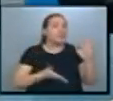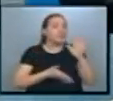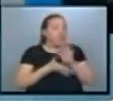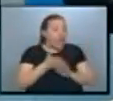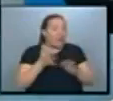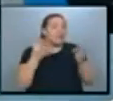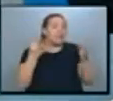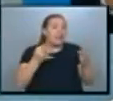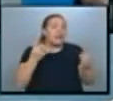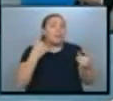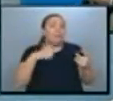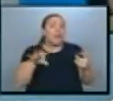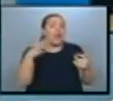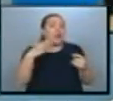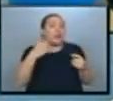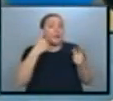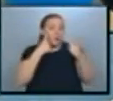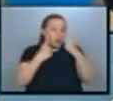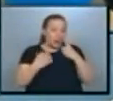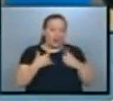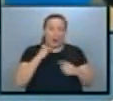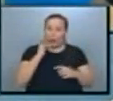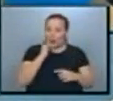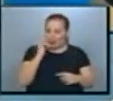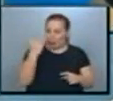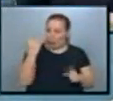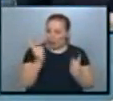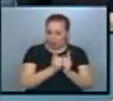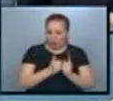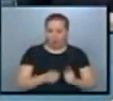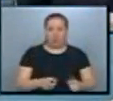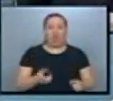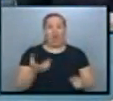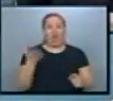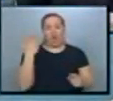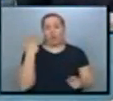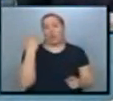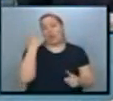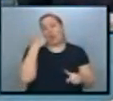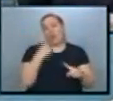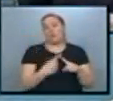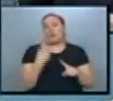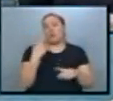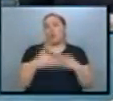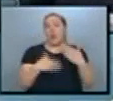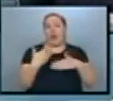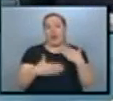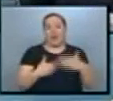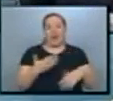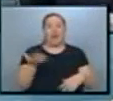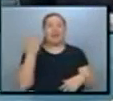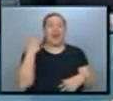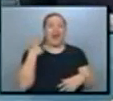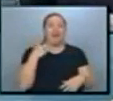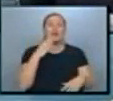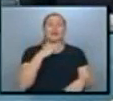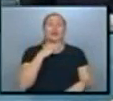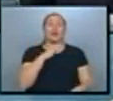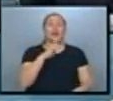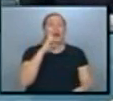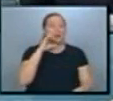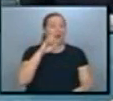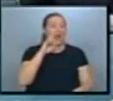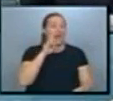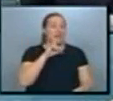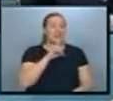una cosa un desastre, como esta. Te cuento una cortita. Había un jugador, no lo voy a nombrar, lógicamente, en la época de Bianchi, en Boca, que Bianchi tenía